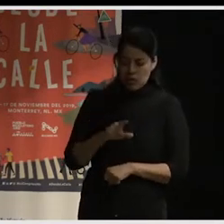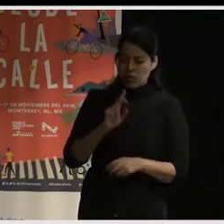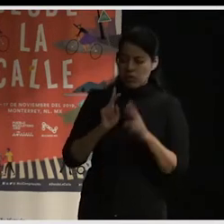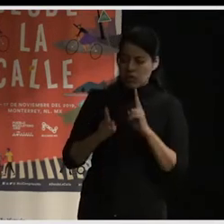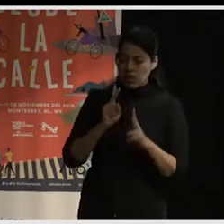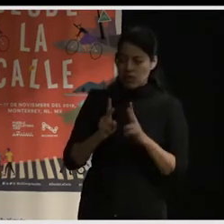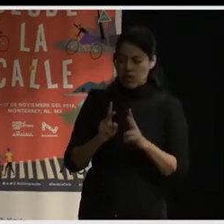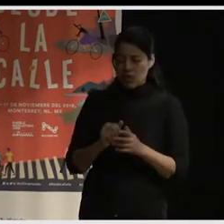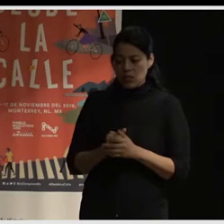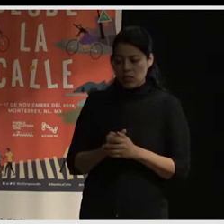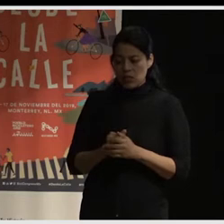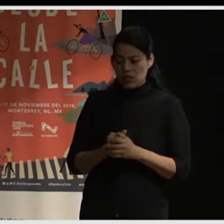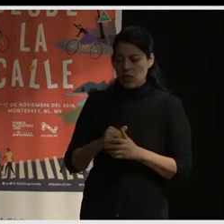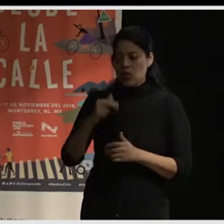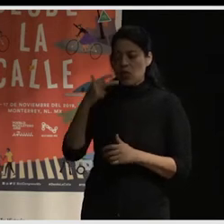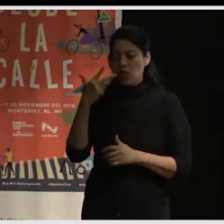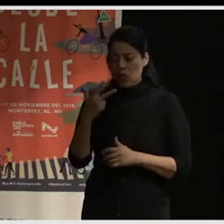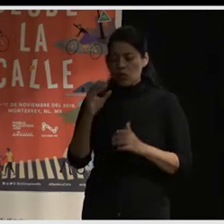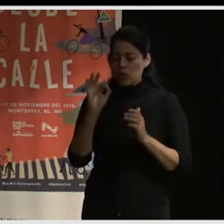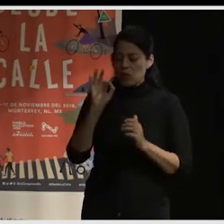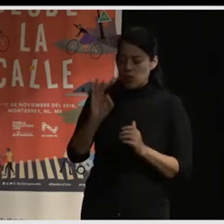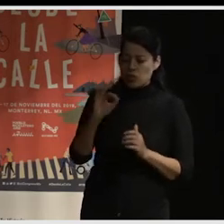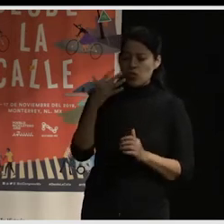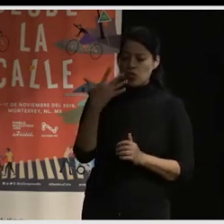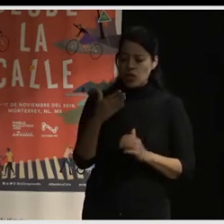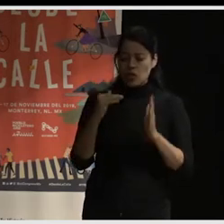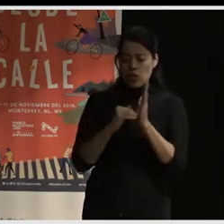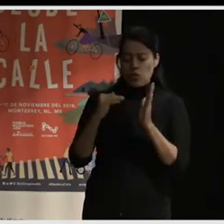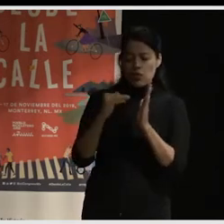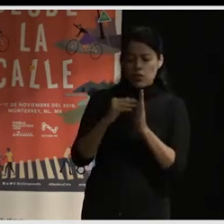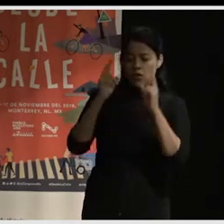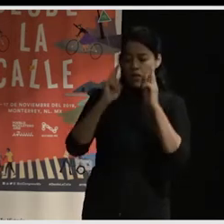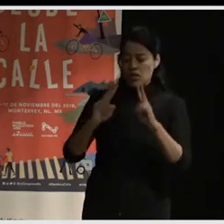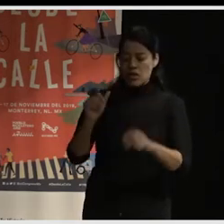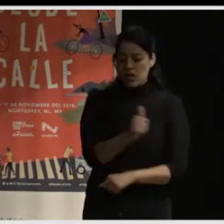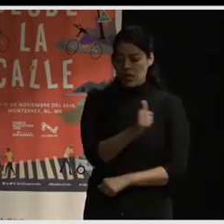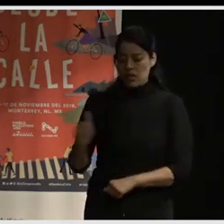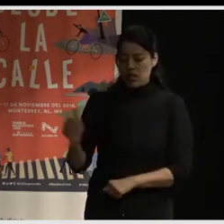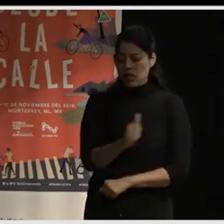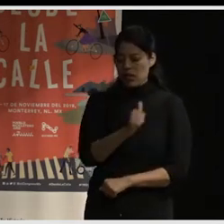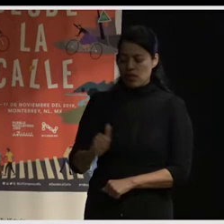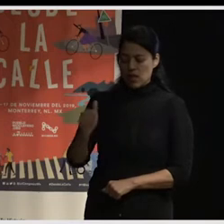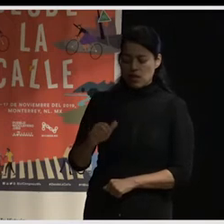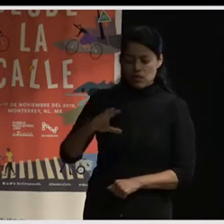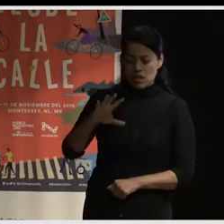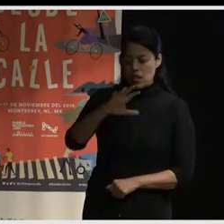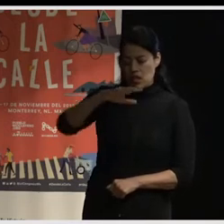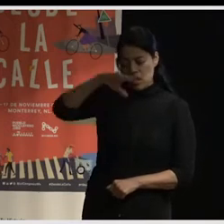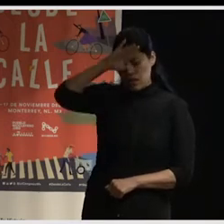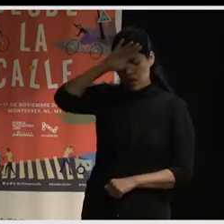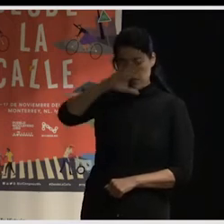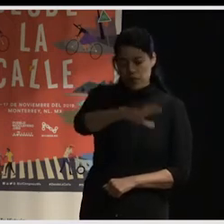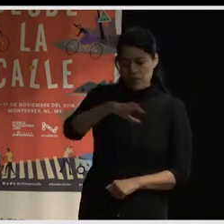seria de 8.5 millones de viajes diarios en toda el área metropolitana hablamos de cómo se mueve a la gente